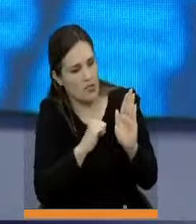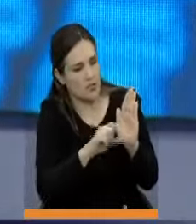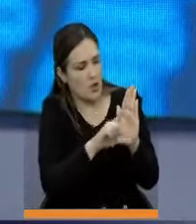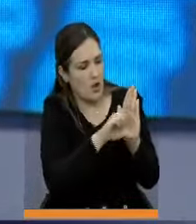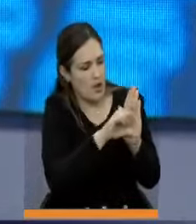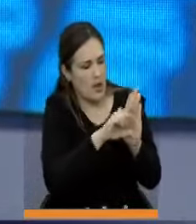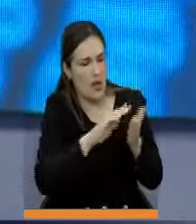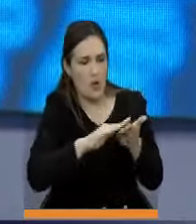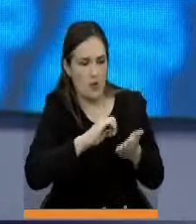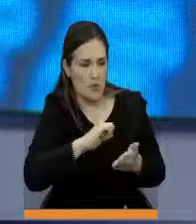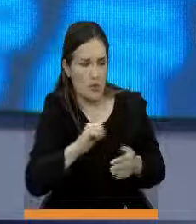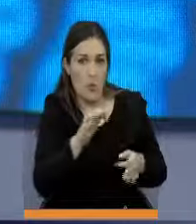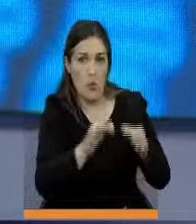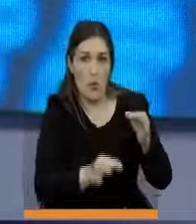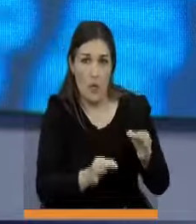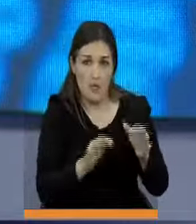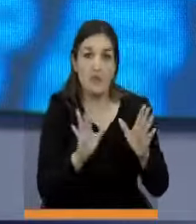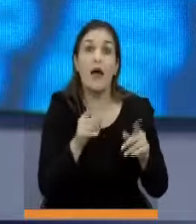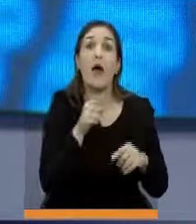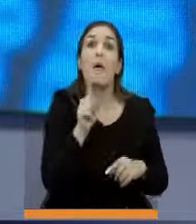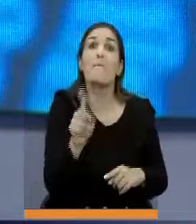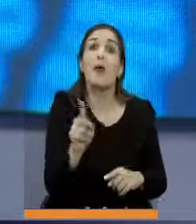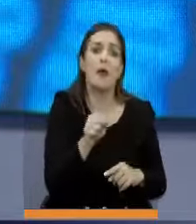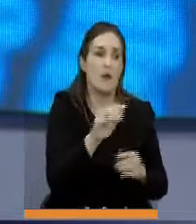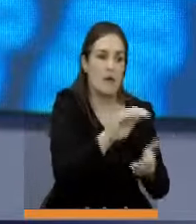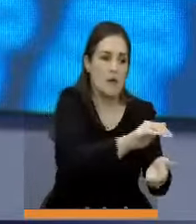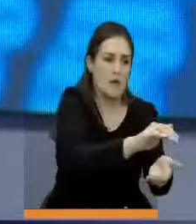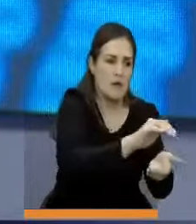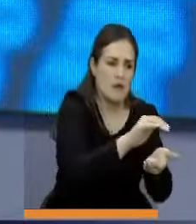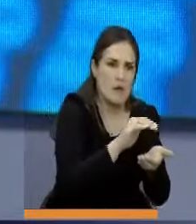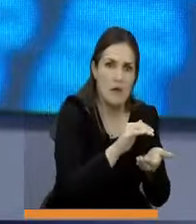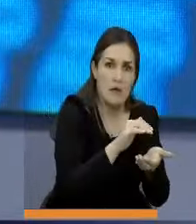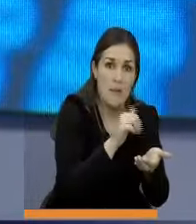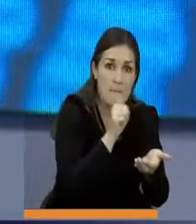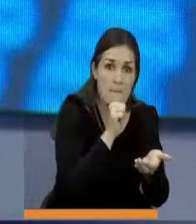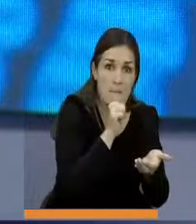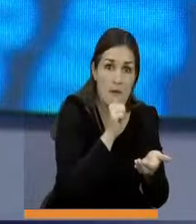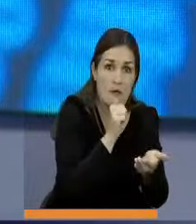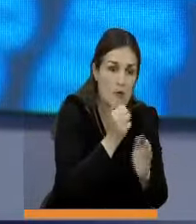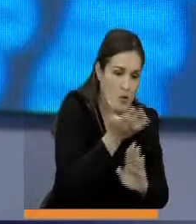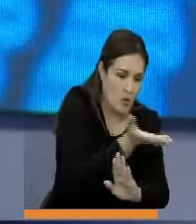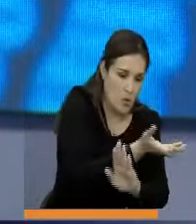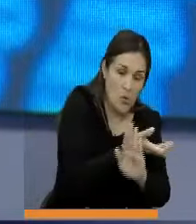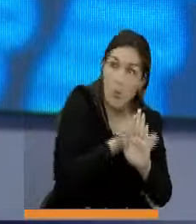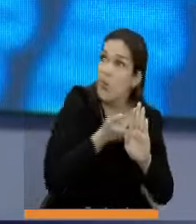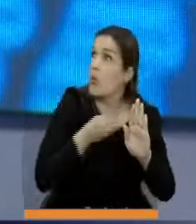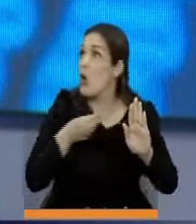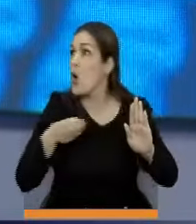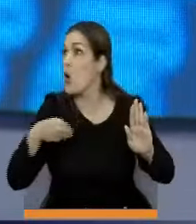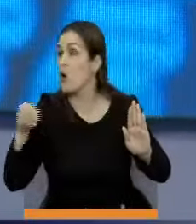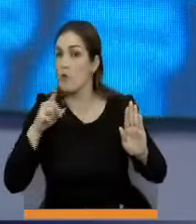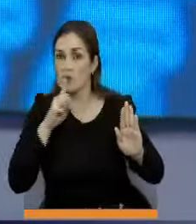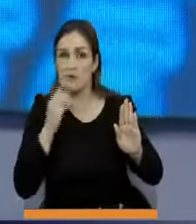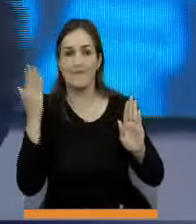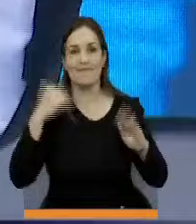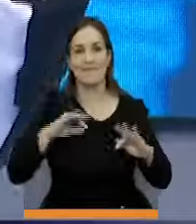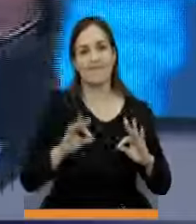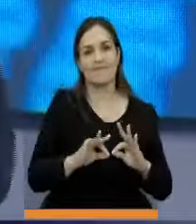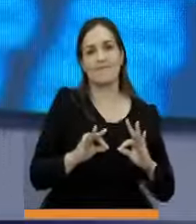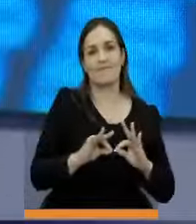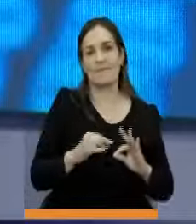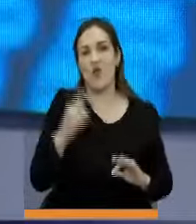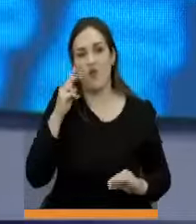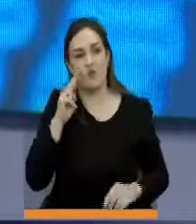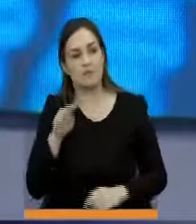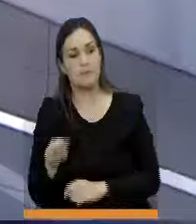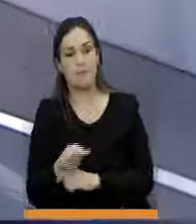pesos hacen una negociación para perfilar personas en la época del estallido social. Y hay que recordar otra cosa, antes de